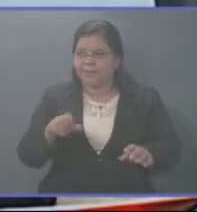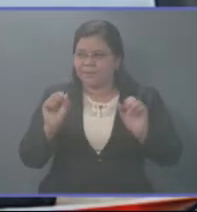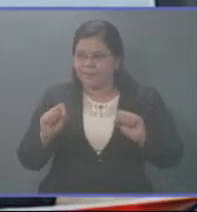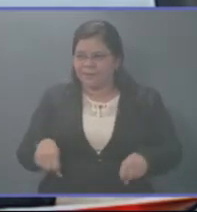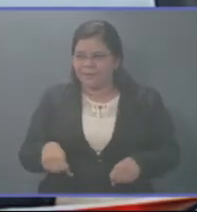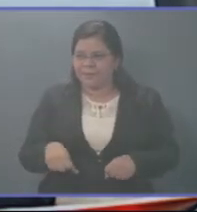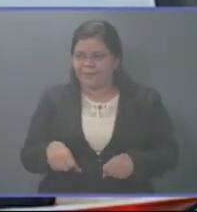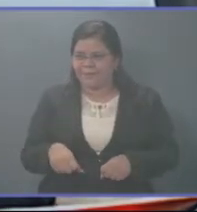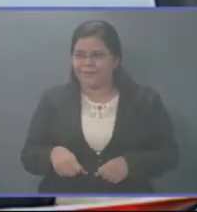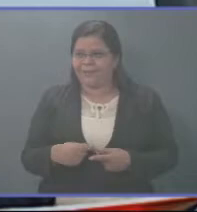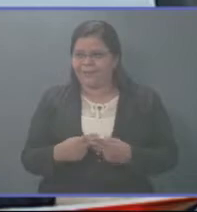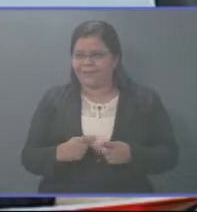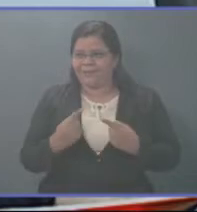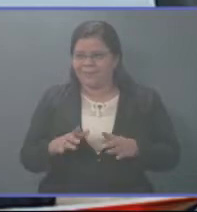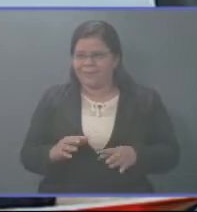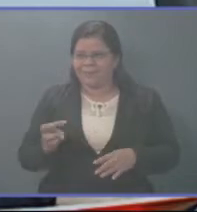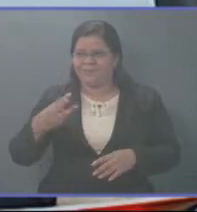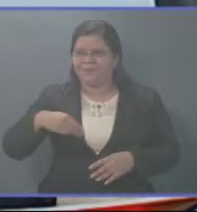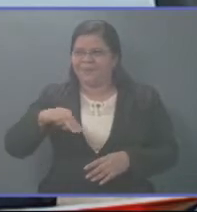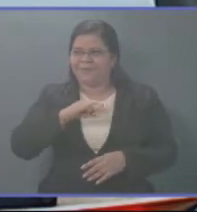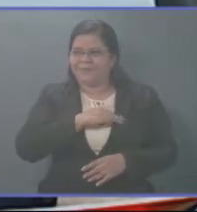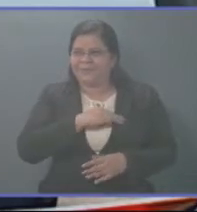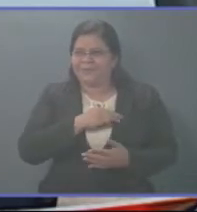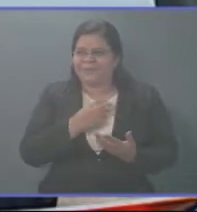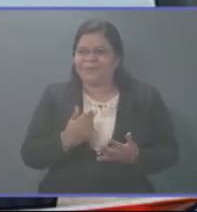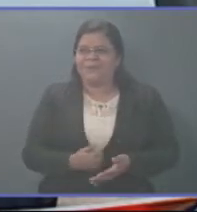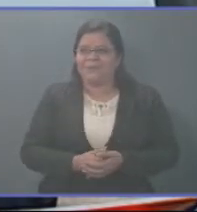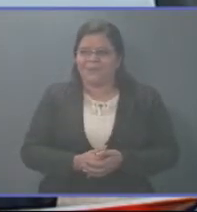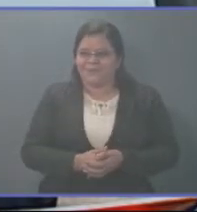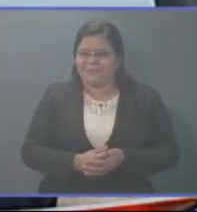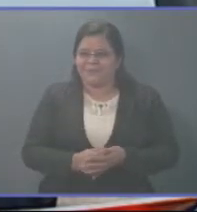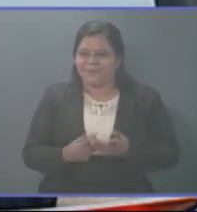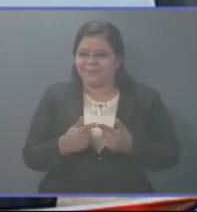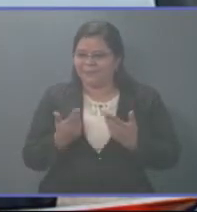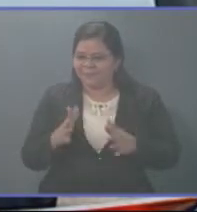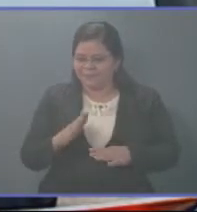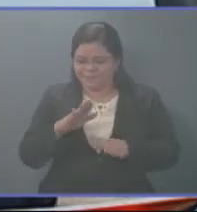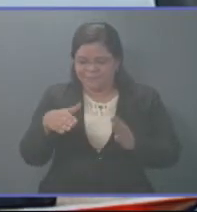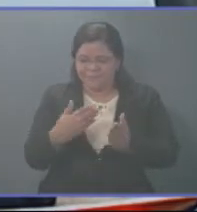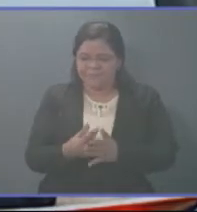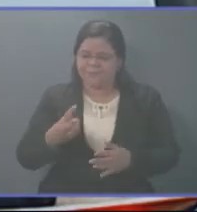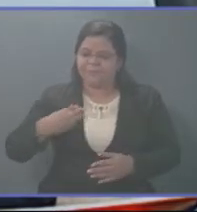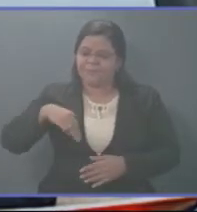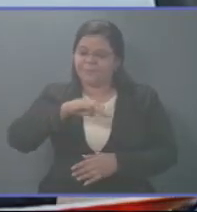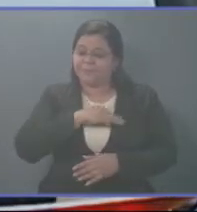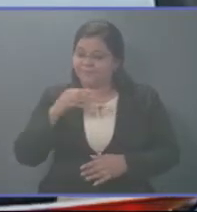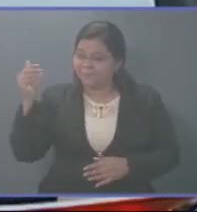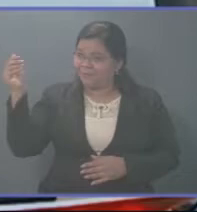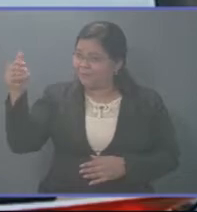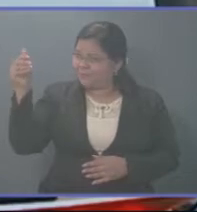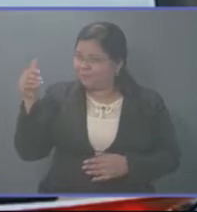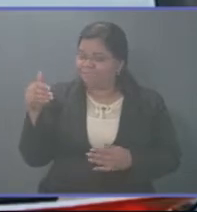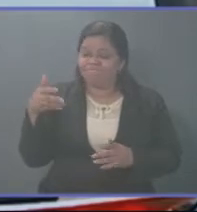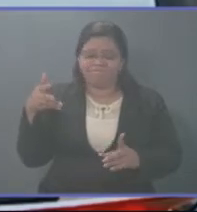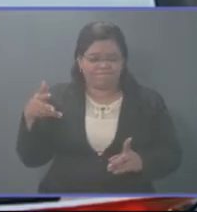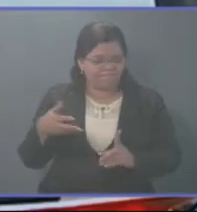conciencia las autoridades del Ministerio de Educación y vean los temas del Magisterio de Educación con